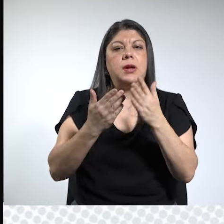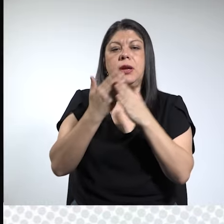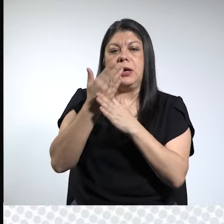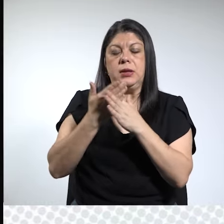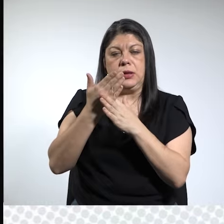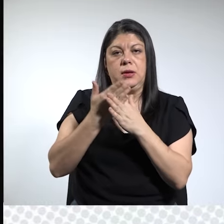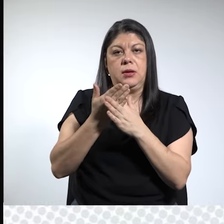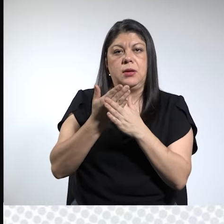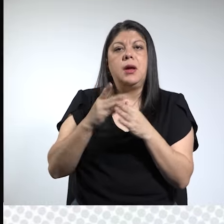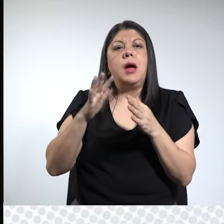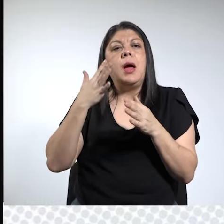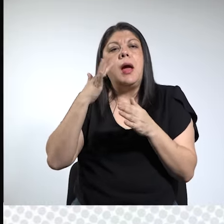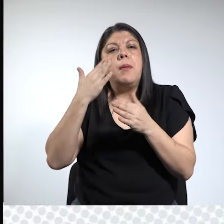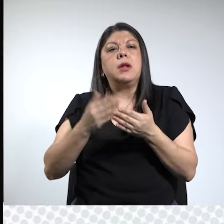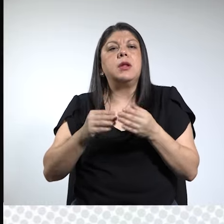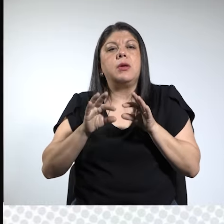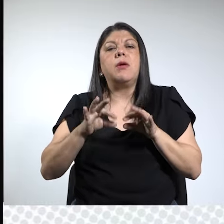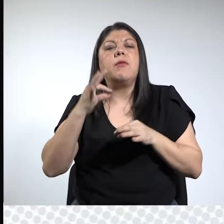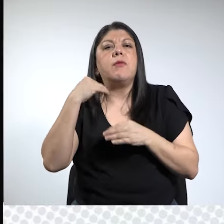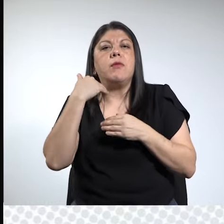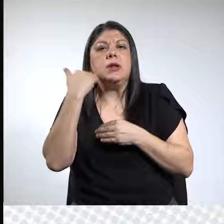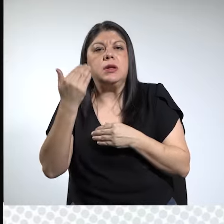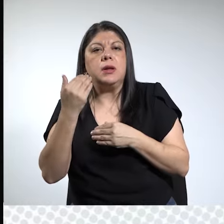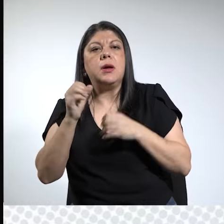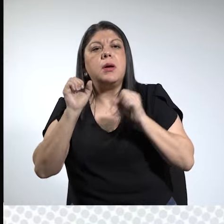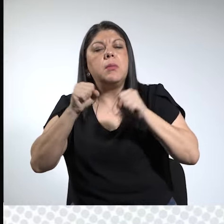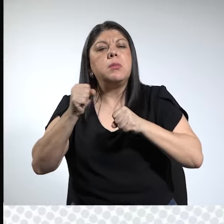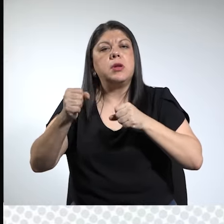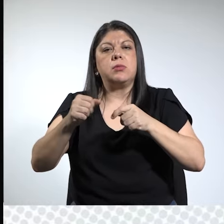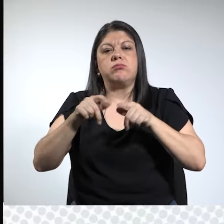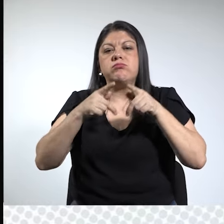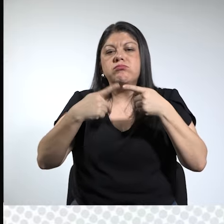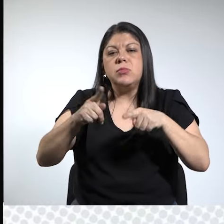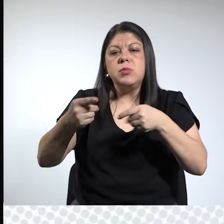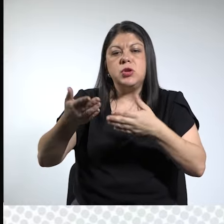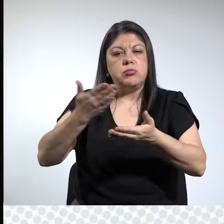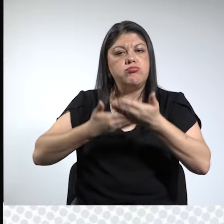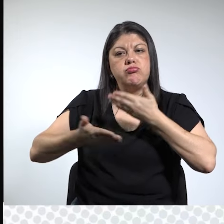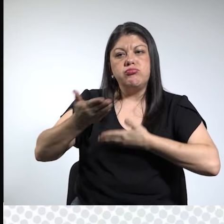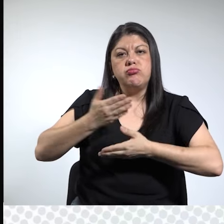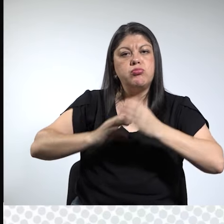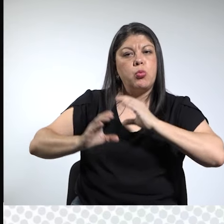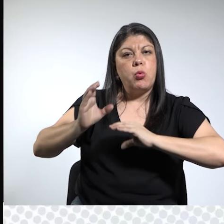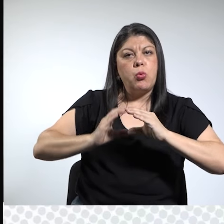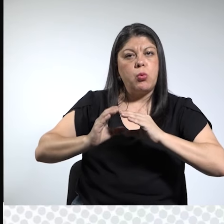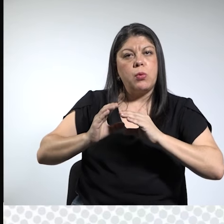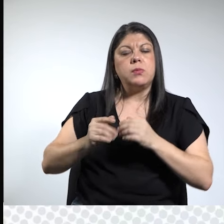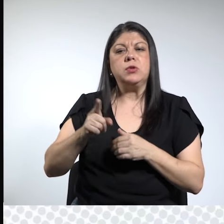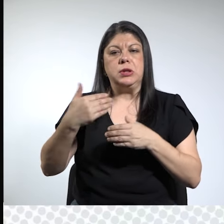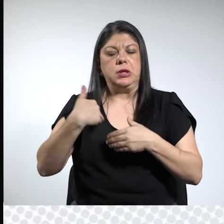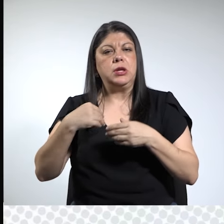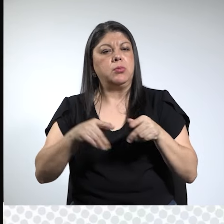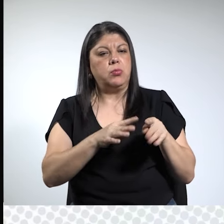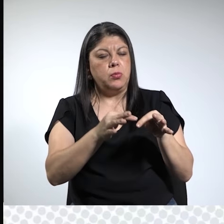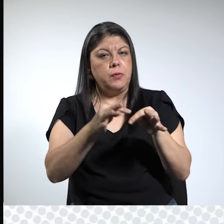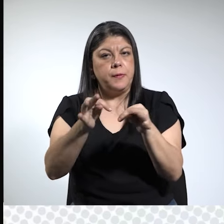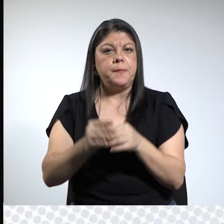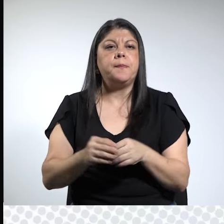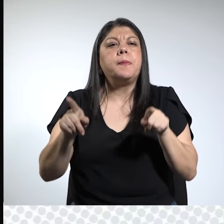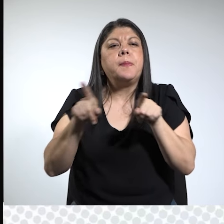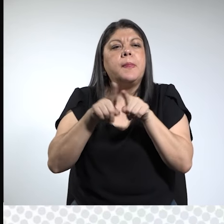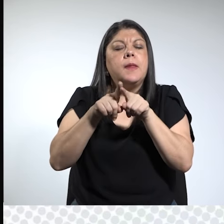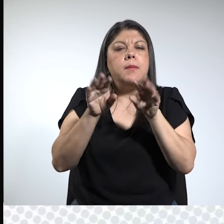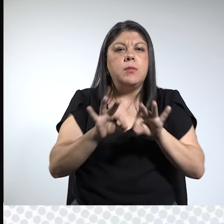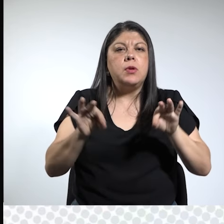cual es como un duty free. Entonces eso les permite comercialmente levantar un poco. Y usted tiene turismo y usted tiene duty free. Evidentemente que hay